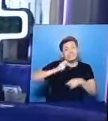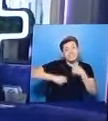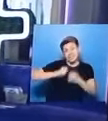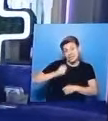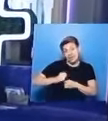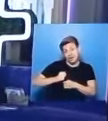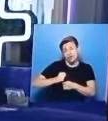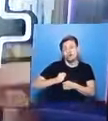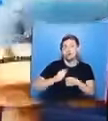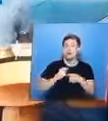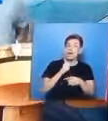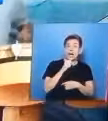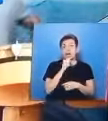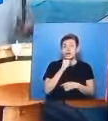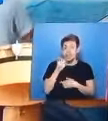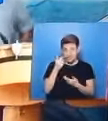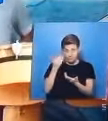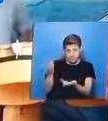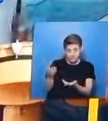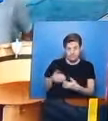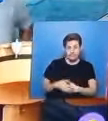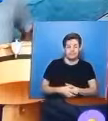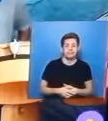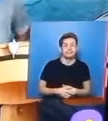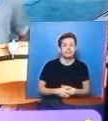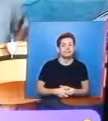lo interpretan de esta manera, mirá.